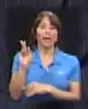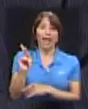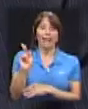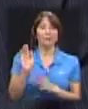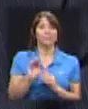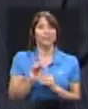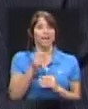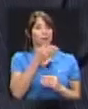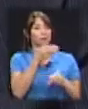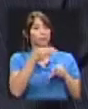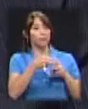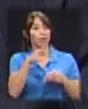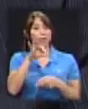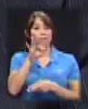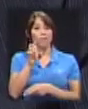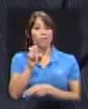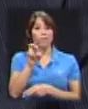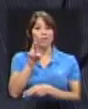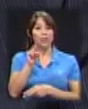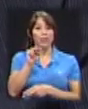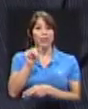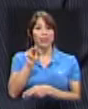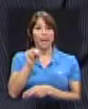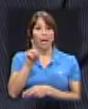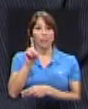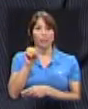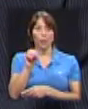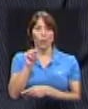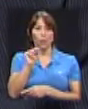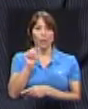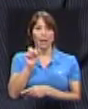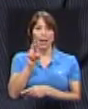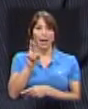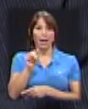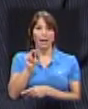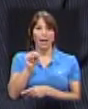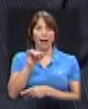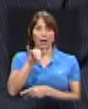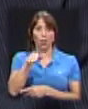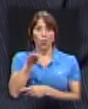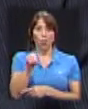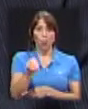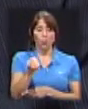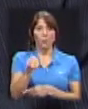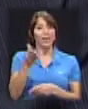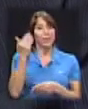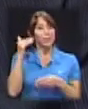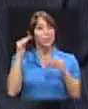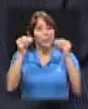Naranjo, profesor hasta hace algunos ayeres de la Universidad de Costa Rica,